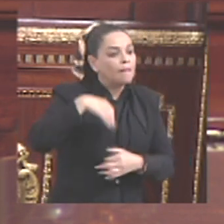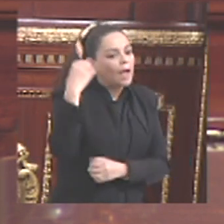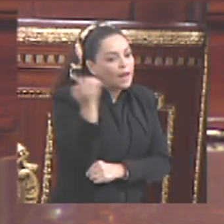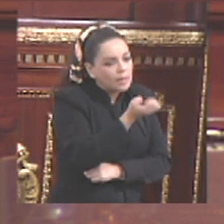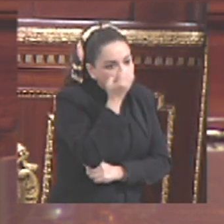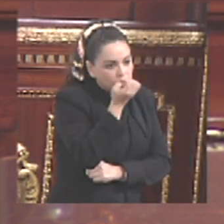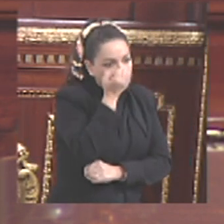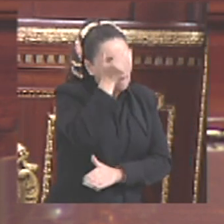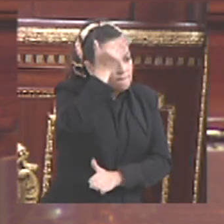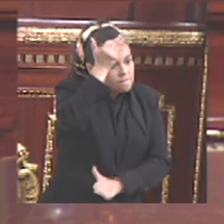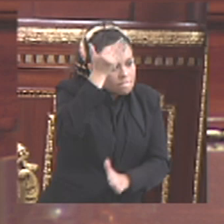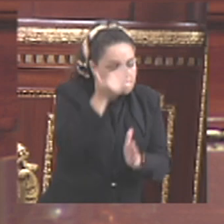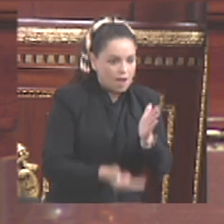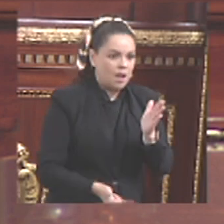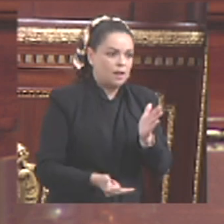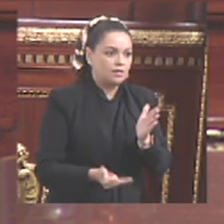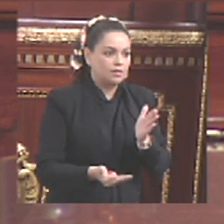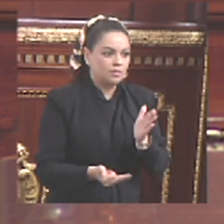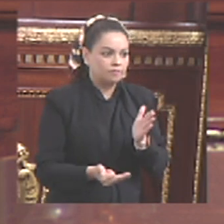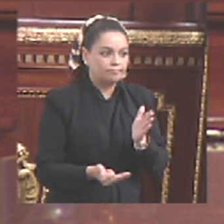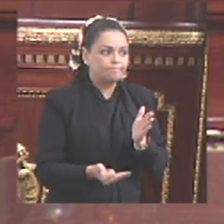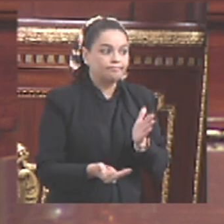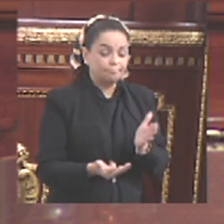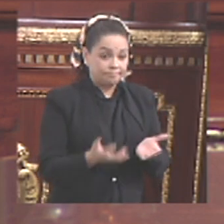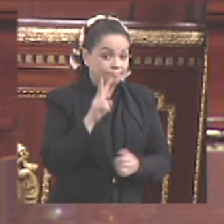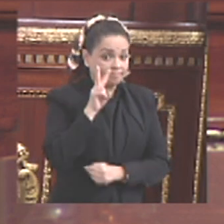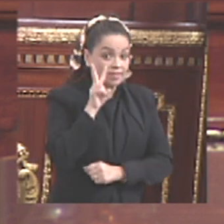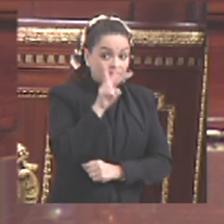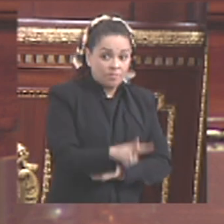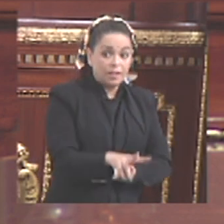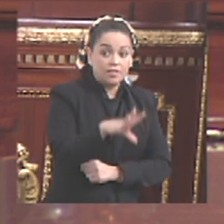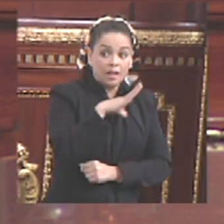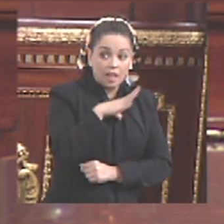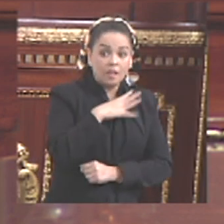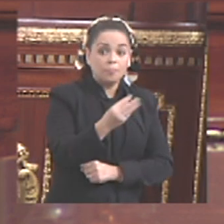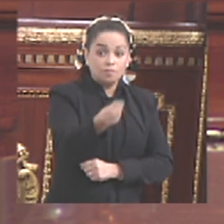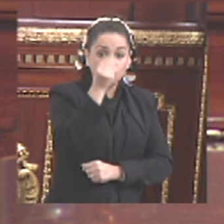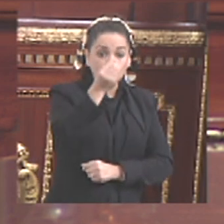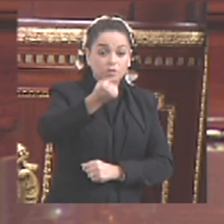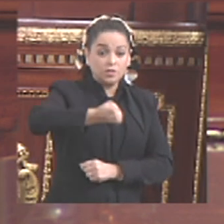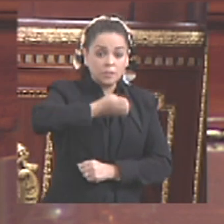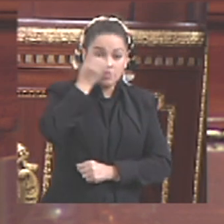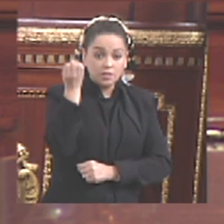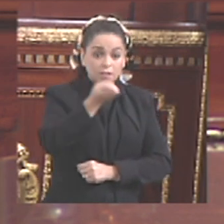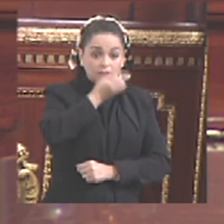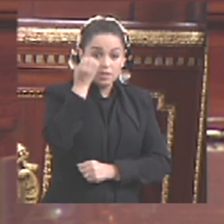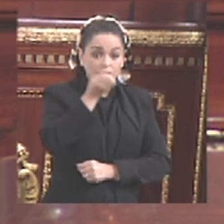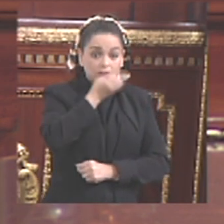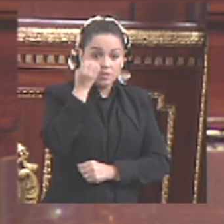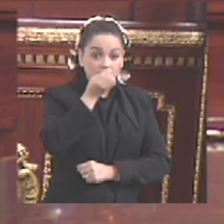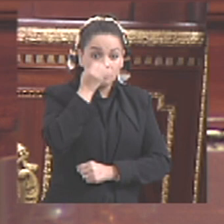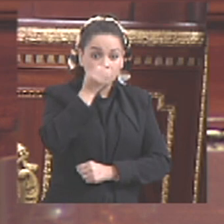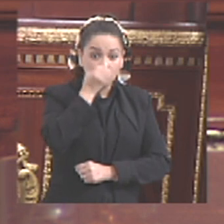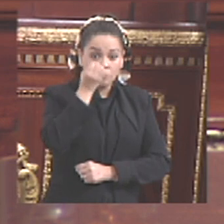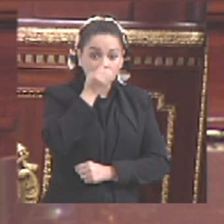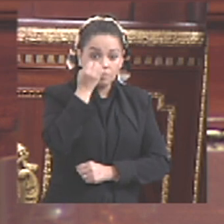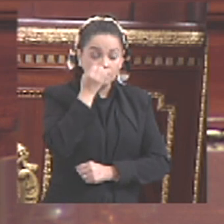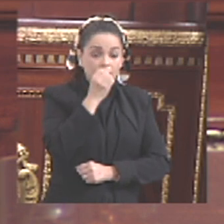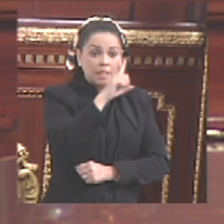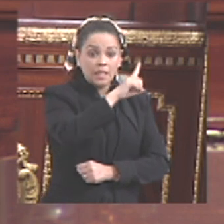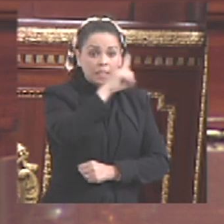una infraestructura educativa que tiene en muchos inmuebles más de 100 años de ser aulas